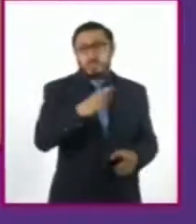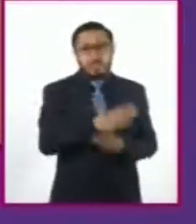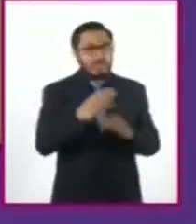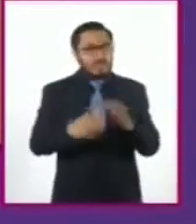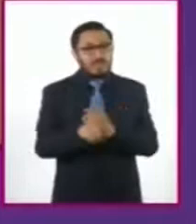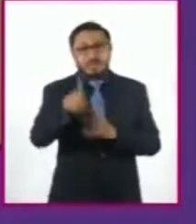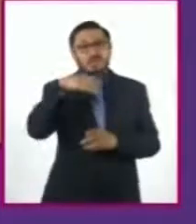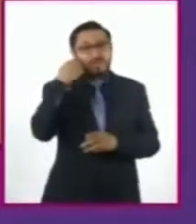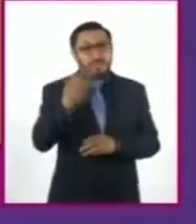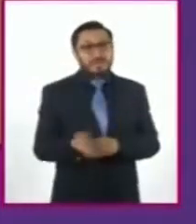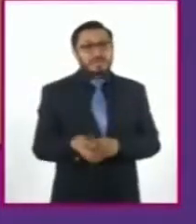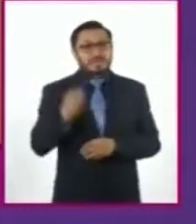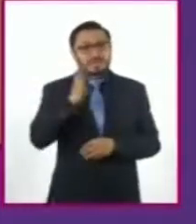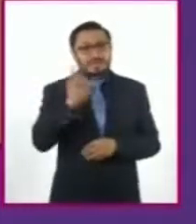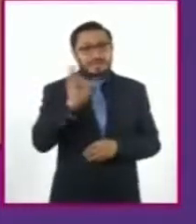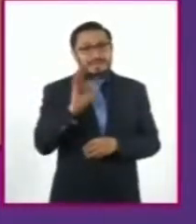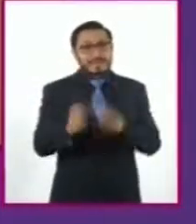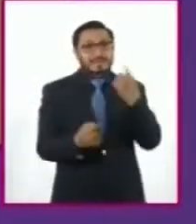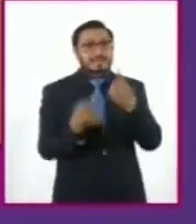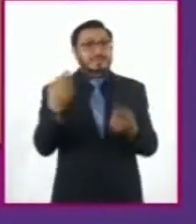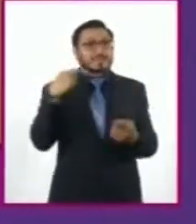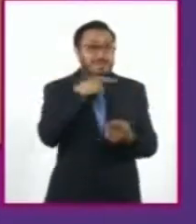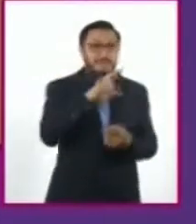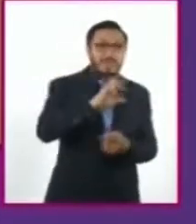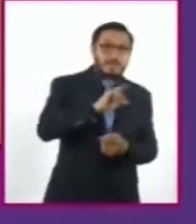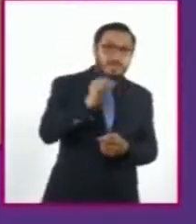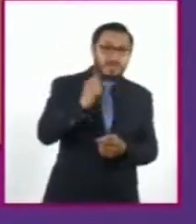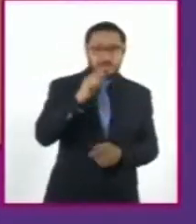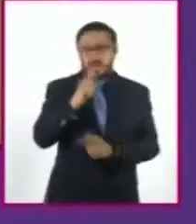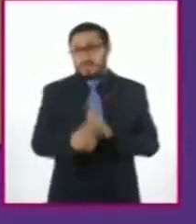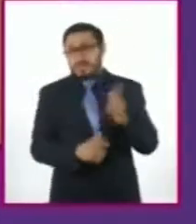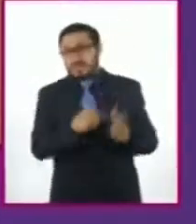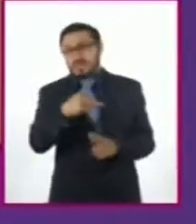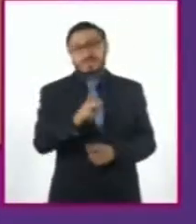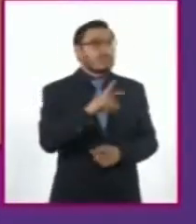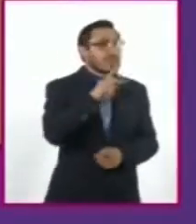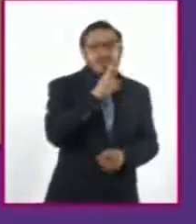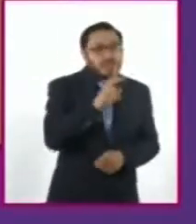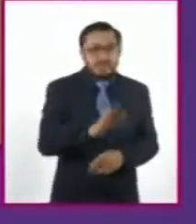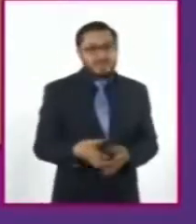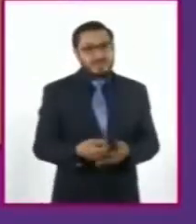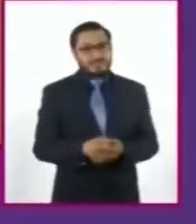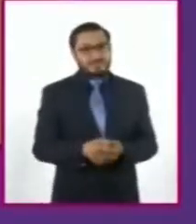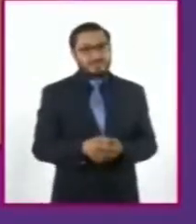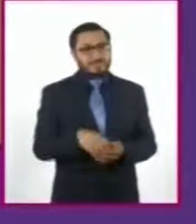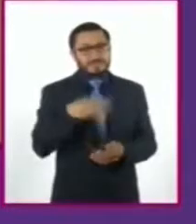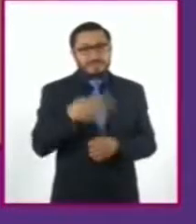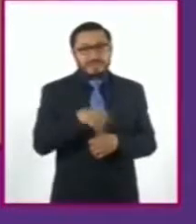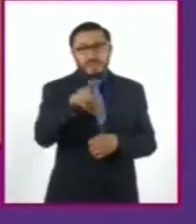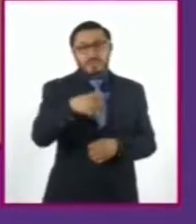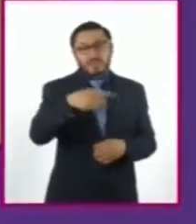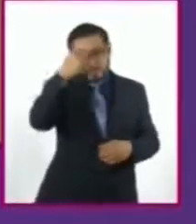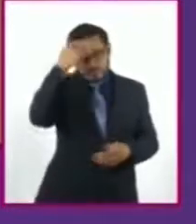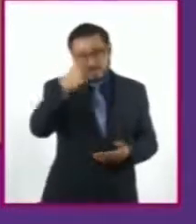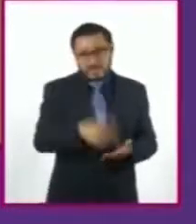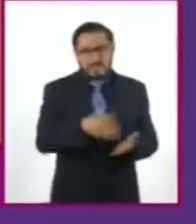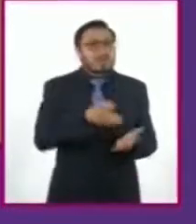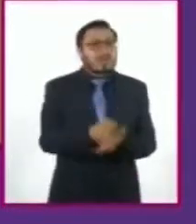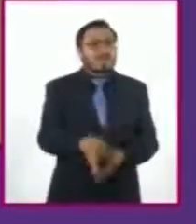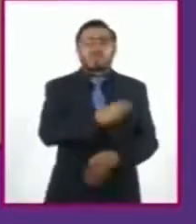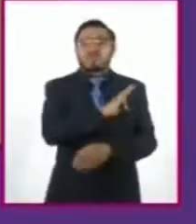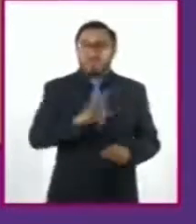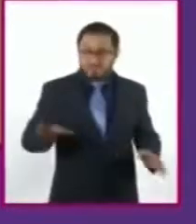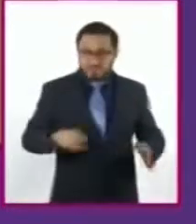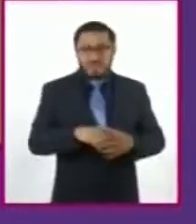vez unos lo logren más rápido, tal vez otros no tanto, pero no te preocupes ni te desanimes. Mientras digas sí se puede y tengas una sonrisa, todo